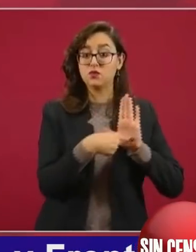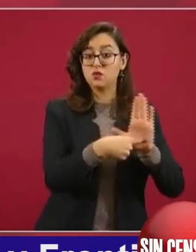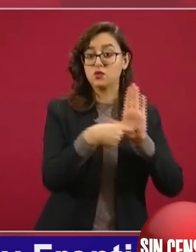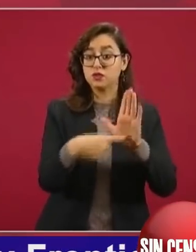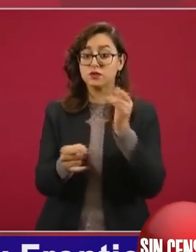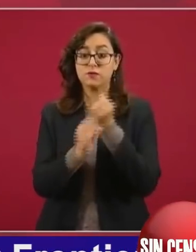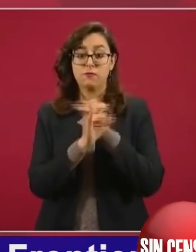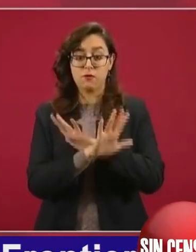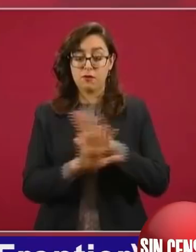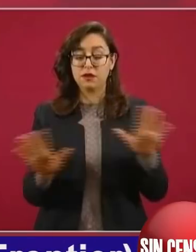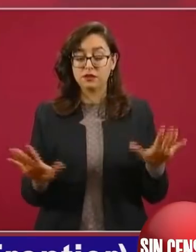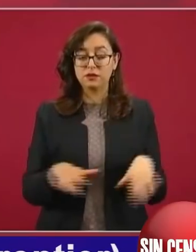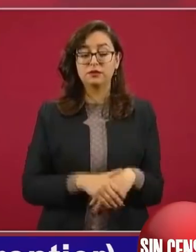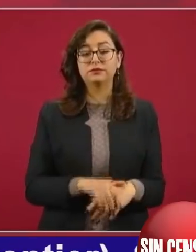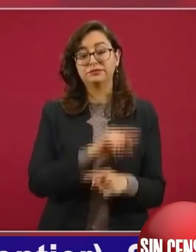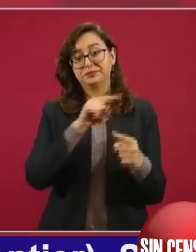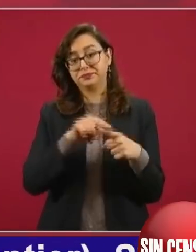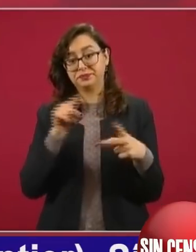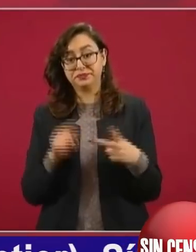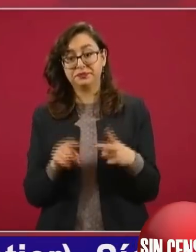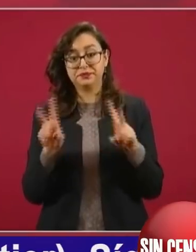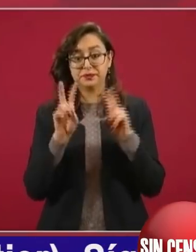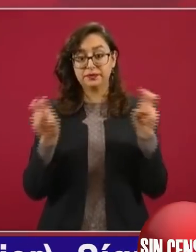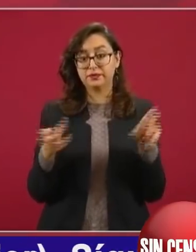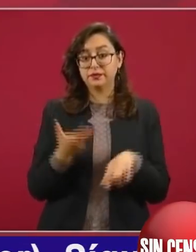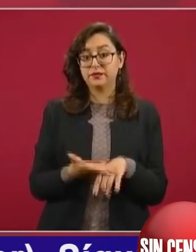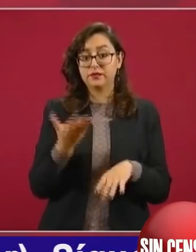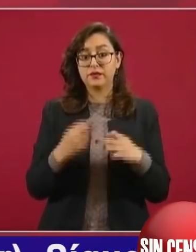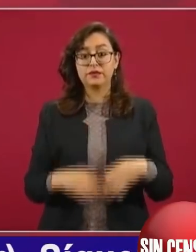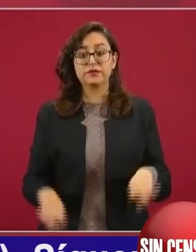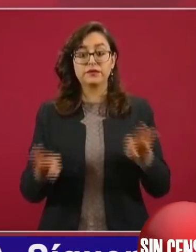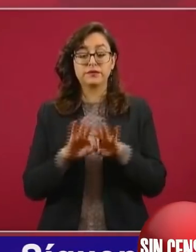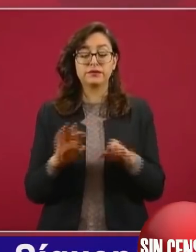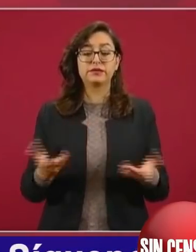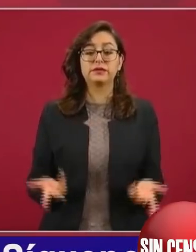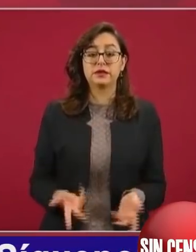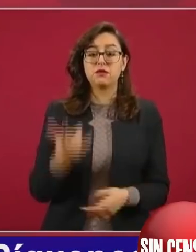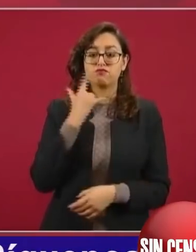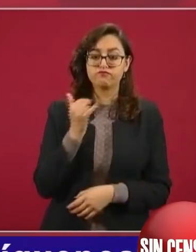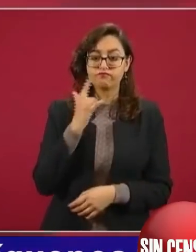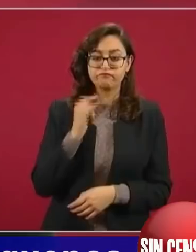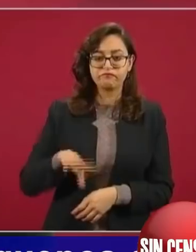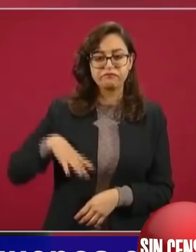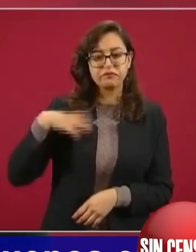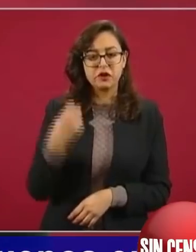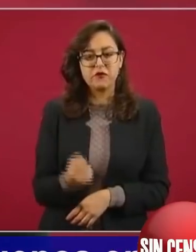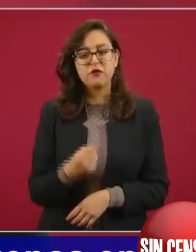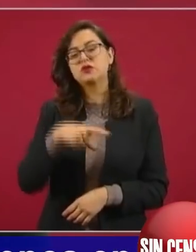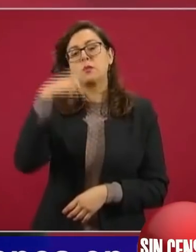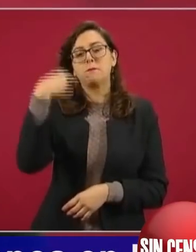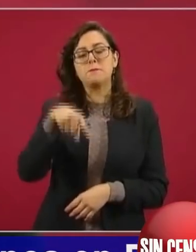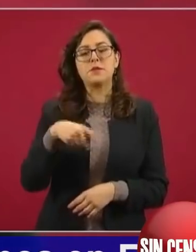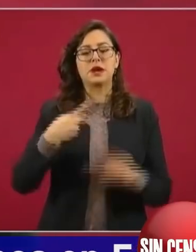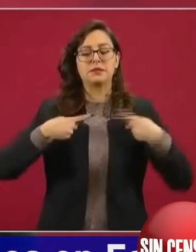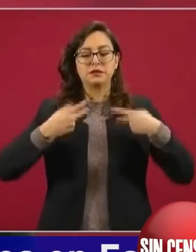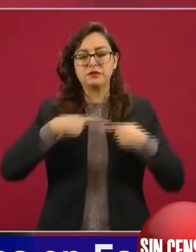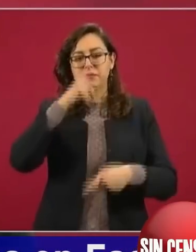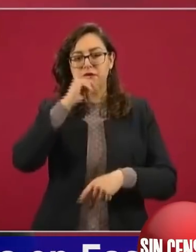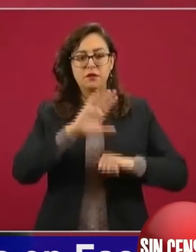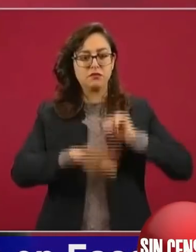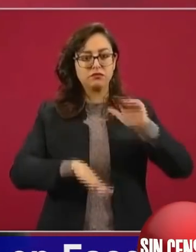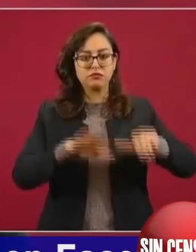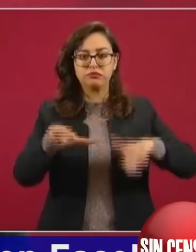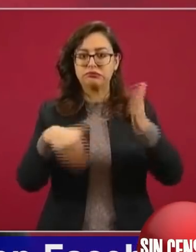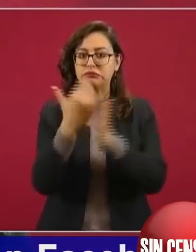elementos cruciales. Este esfuerzo de reducir la mortalidad es sumamente importante. En la medida en que la epidemia